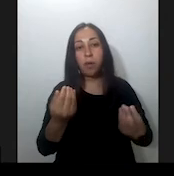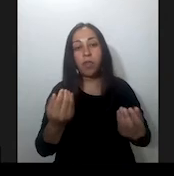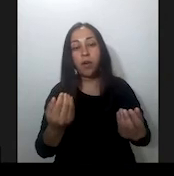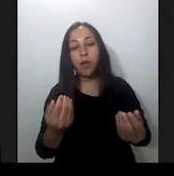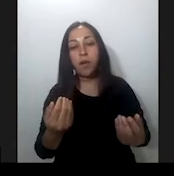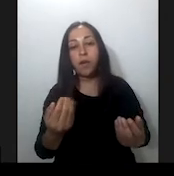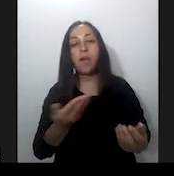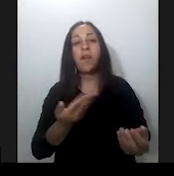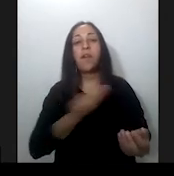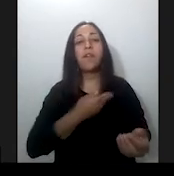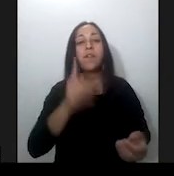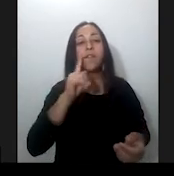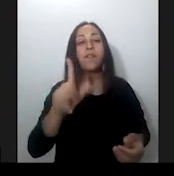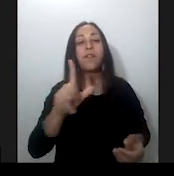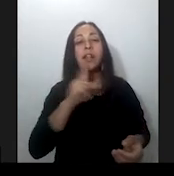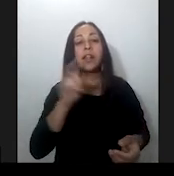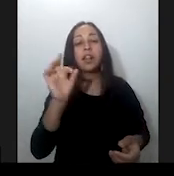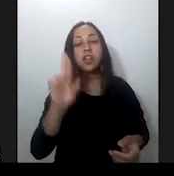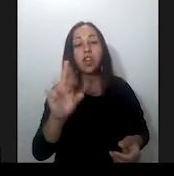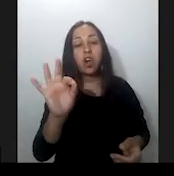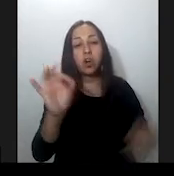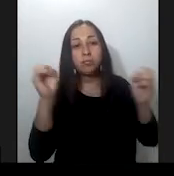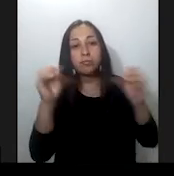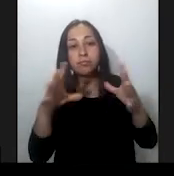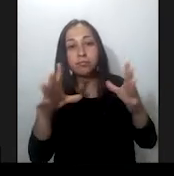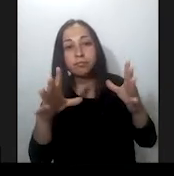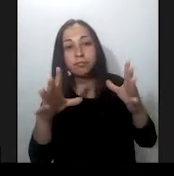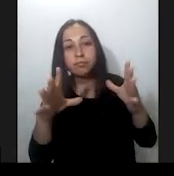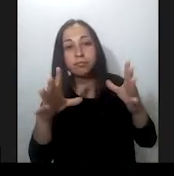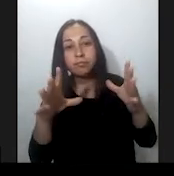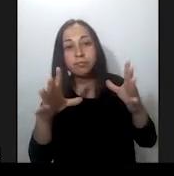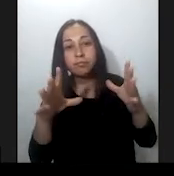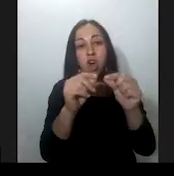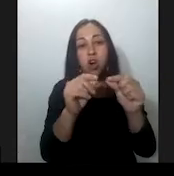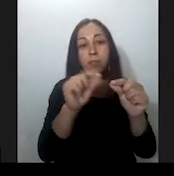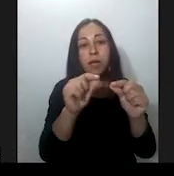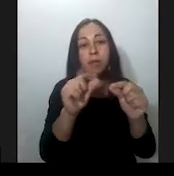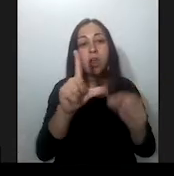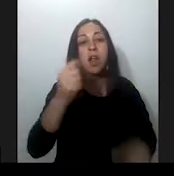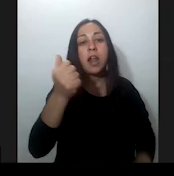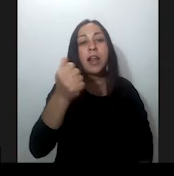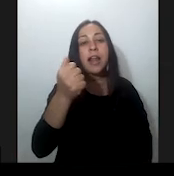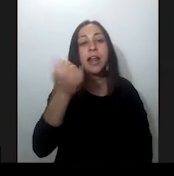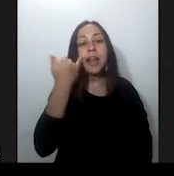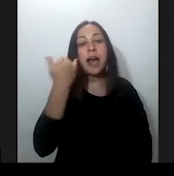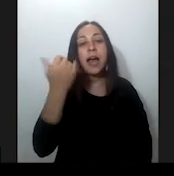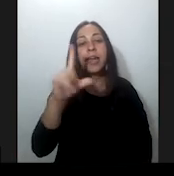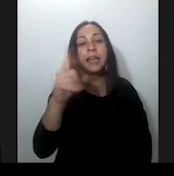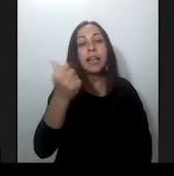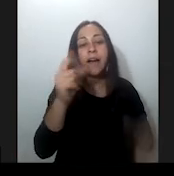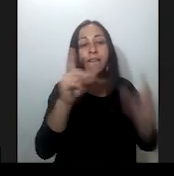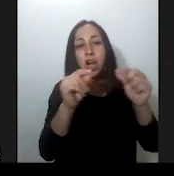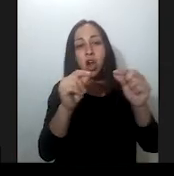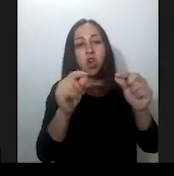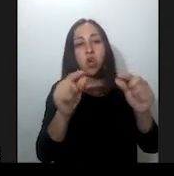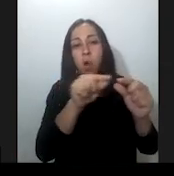Y ahora yo podría seleccionar y filtrar y buscar solamente el valor, por ejemplo, de